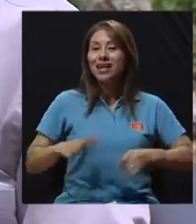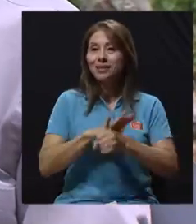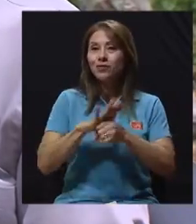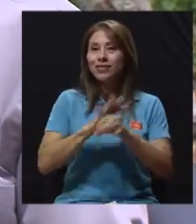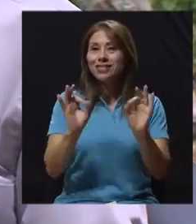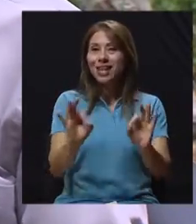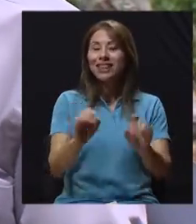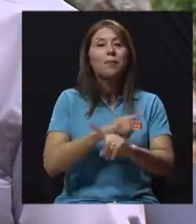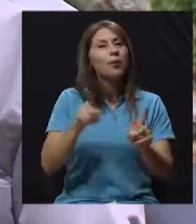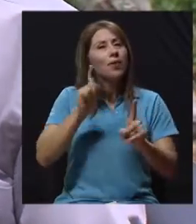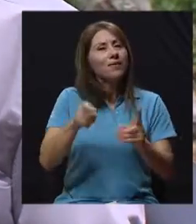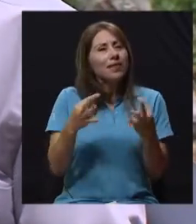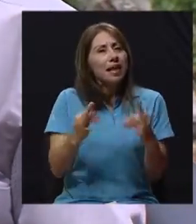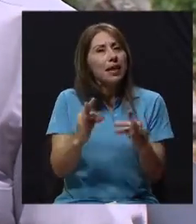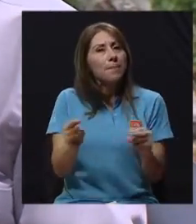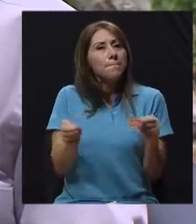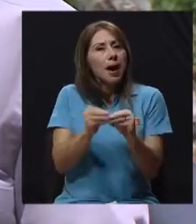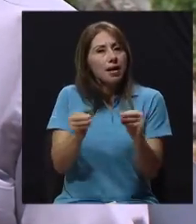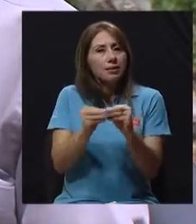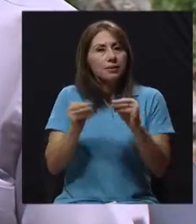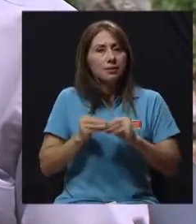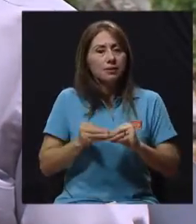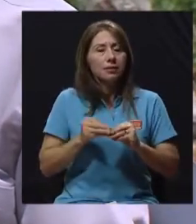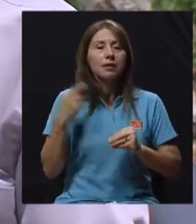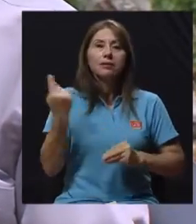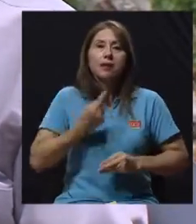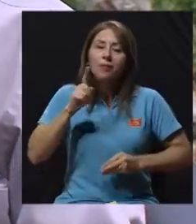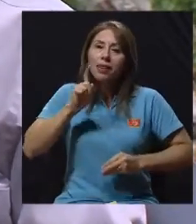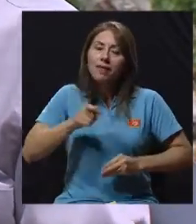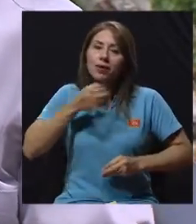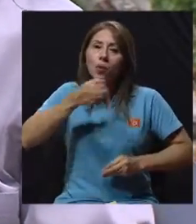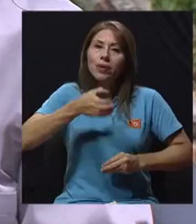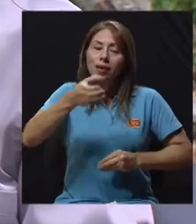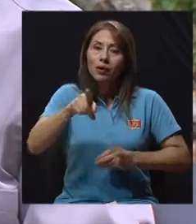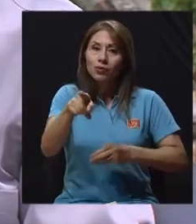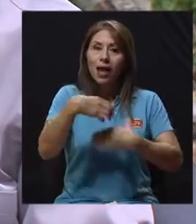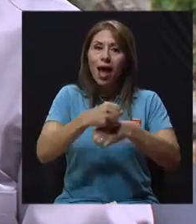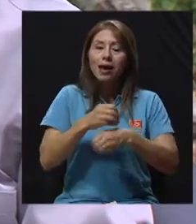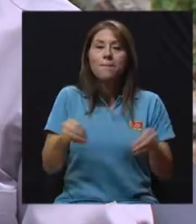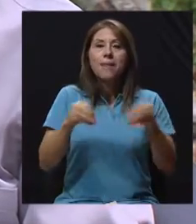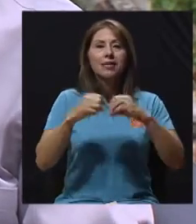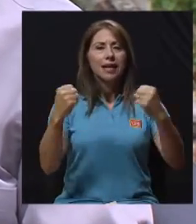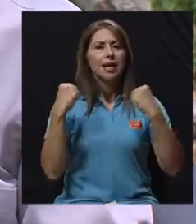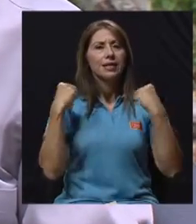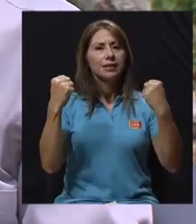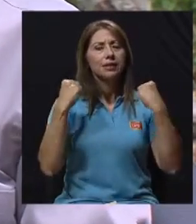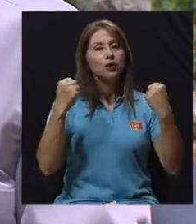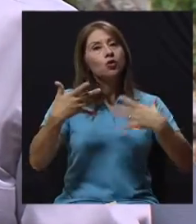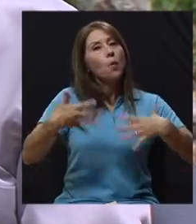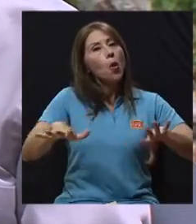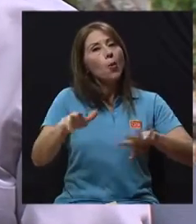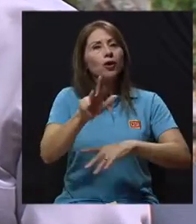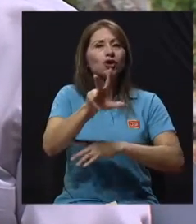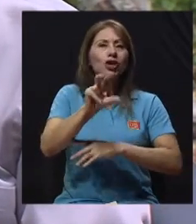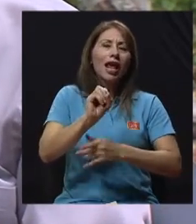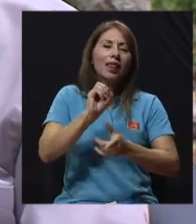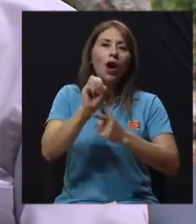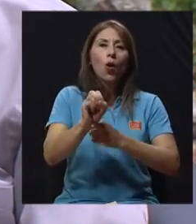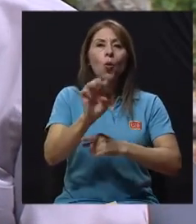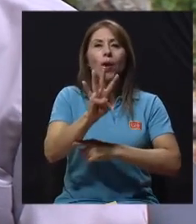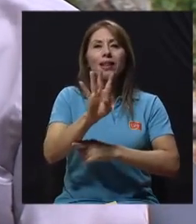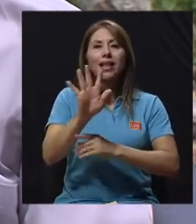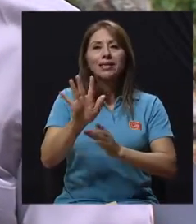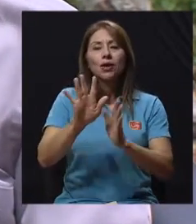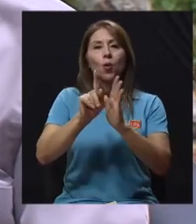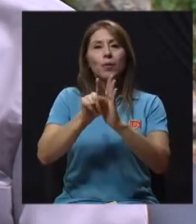suficiente, pero hay que tratar de hacer un poco más. Entonces siempre hay que recomendar a la gente hacer un poco más de ejercicio, por lo menos 30, 45 minutos 5 veces